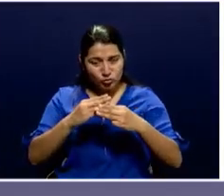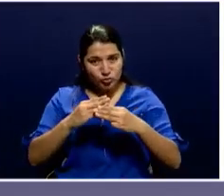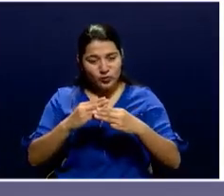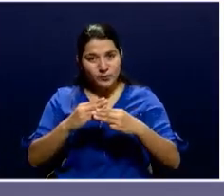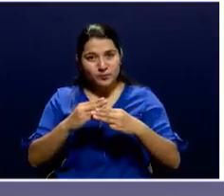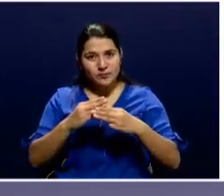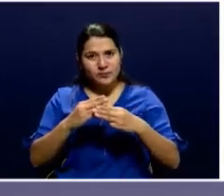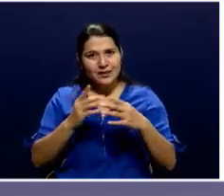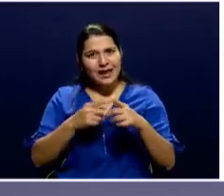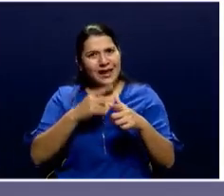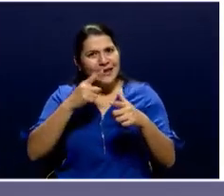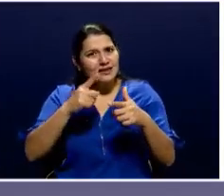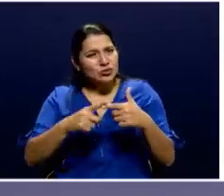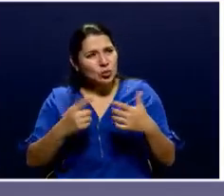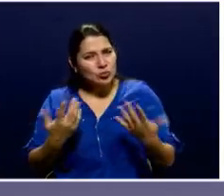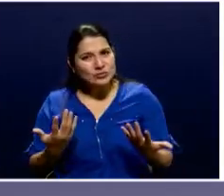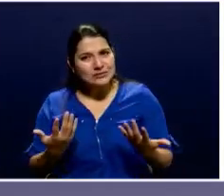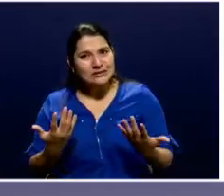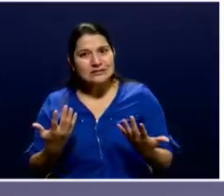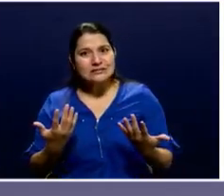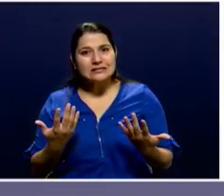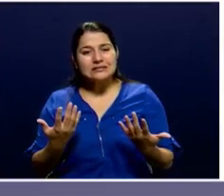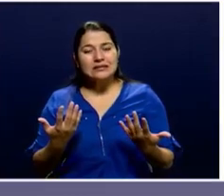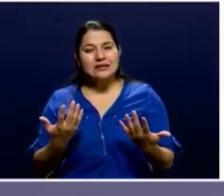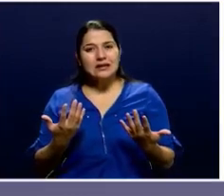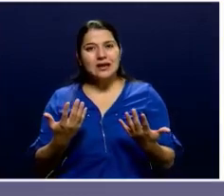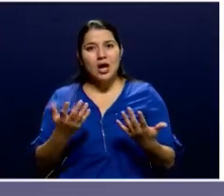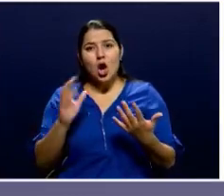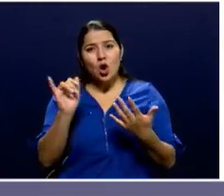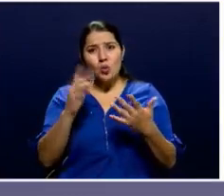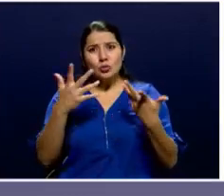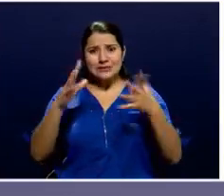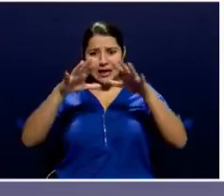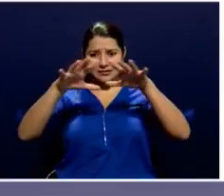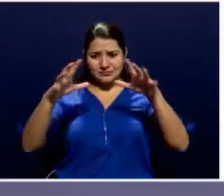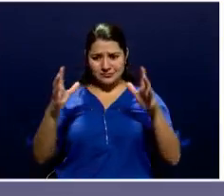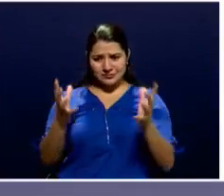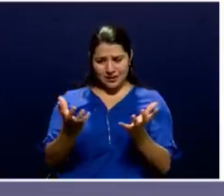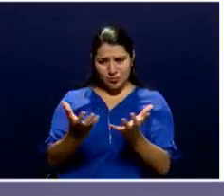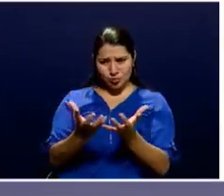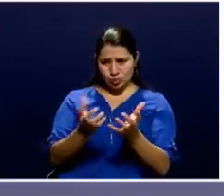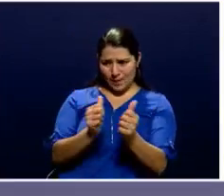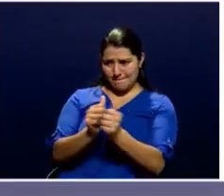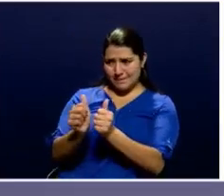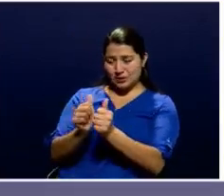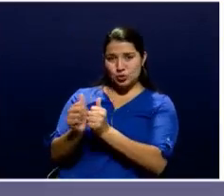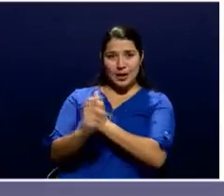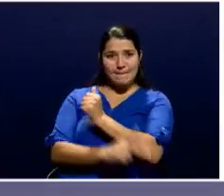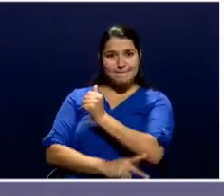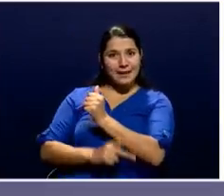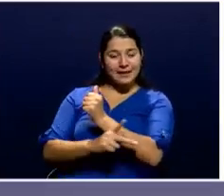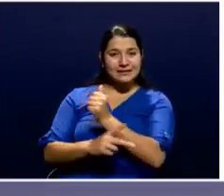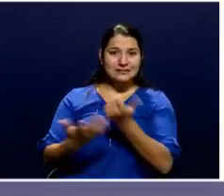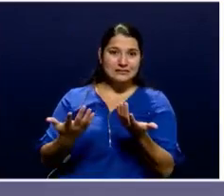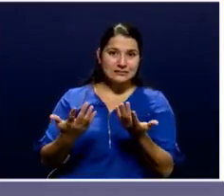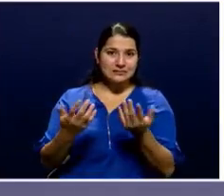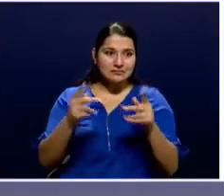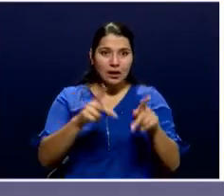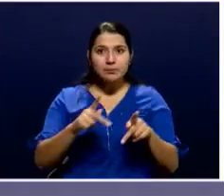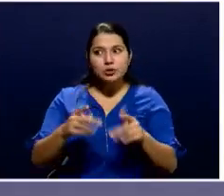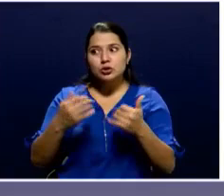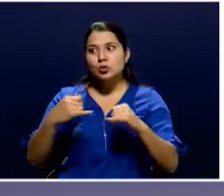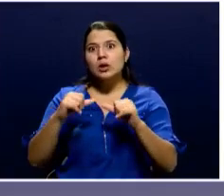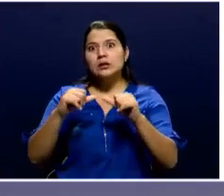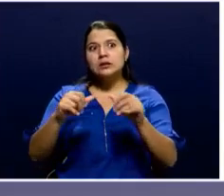circulando de una manera que el nivel de contagio entre las personas que están moviéndose entre